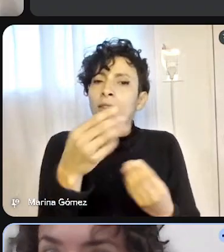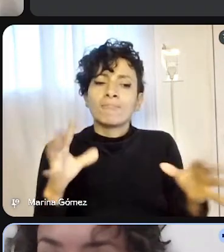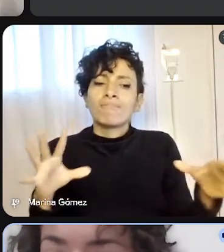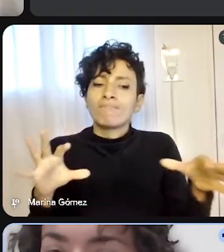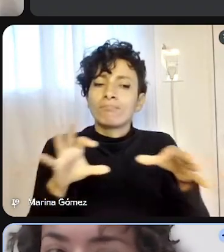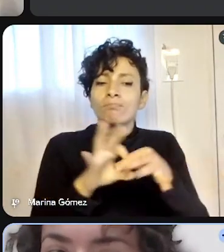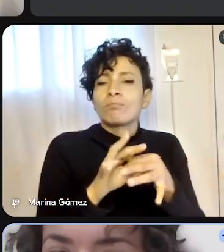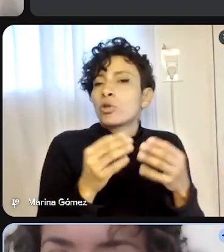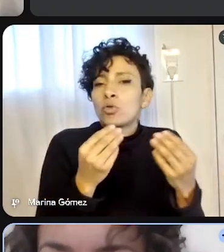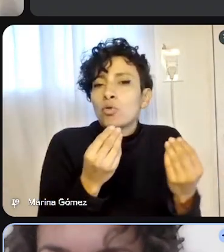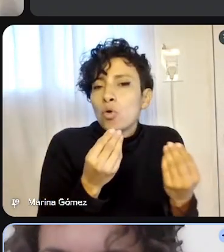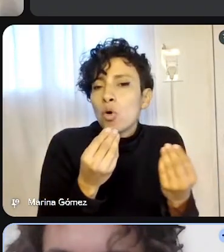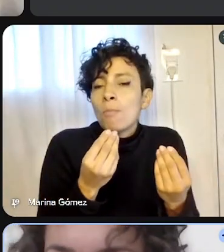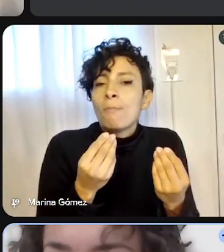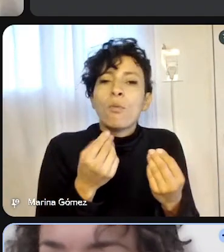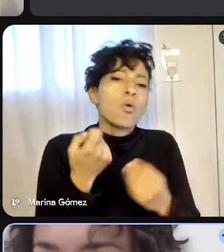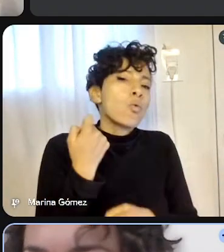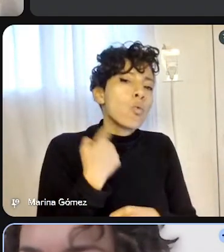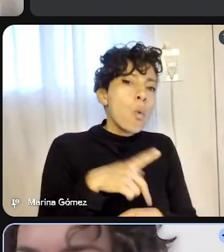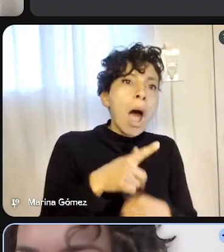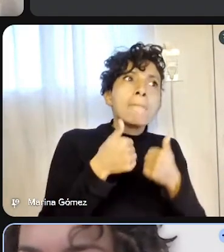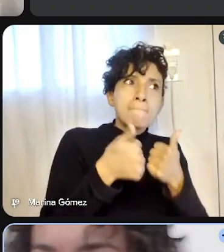¿Cuáles no?